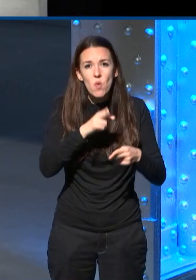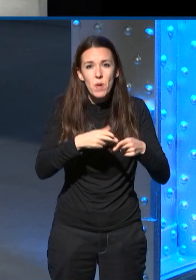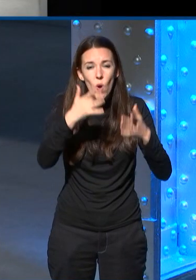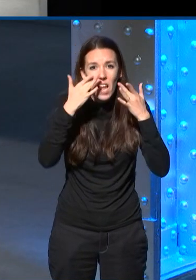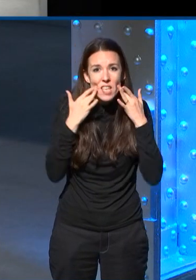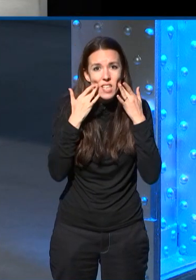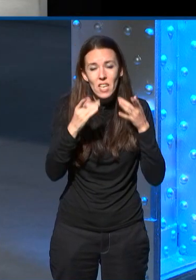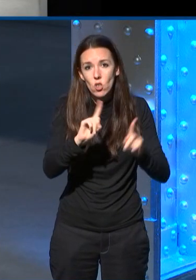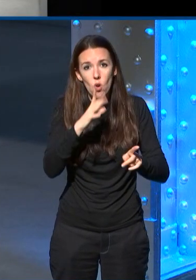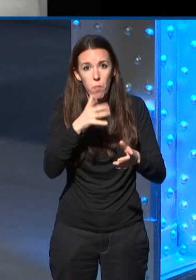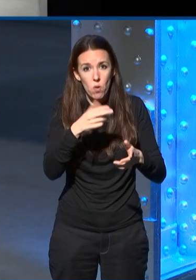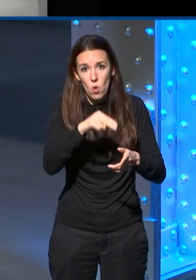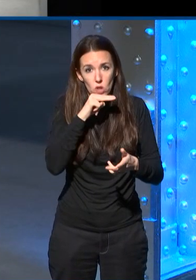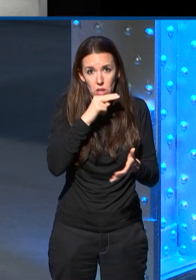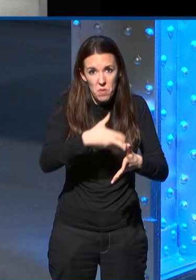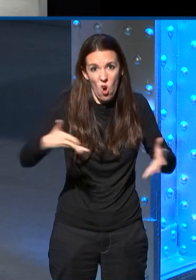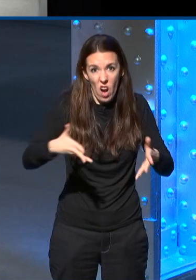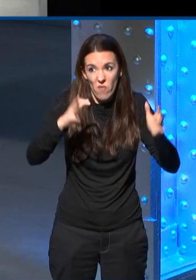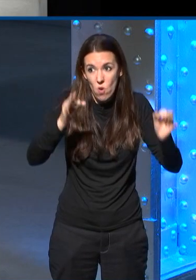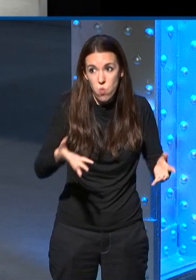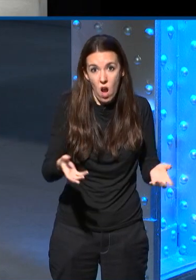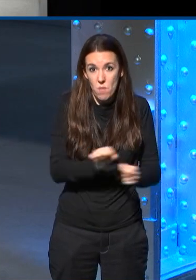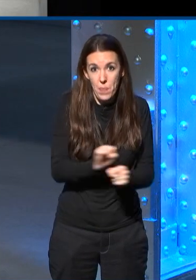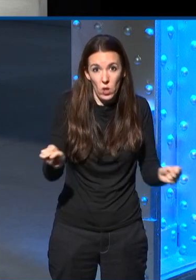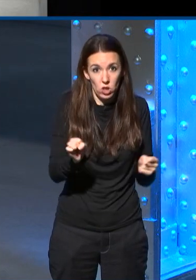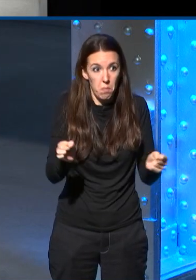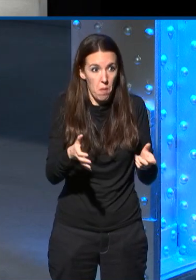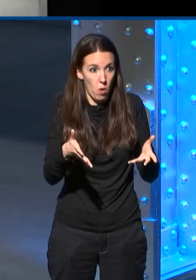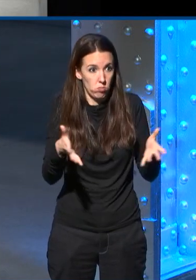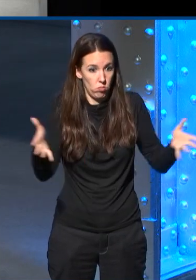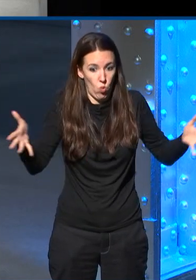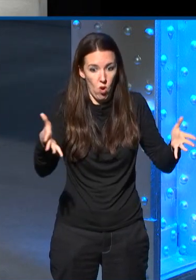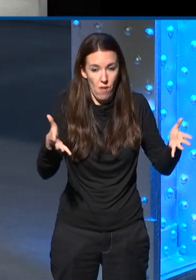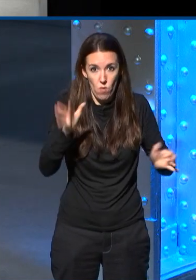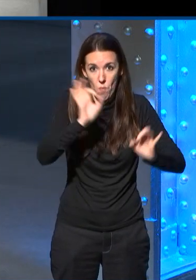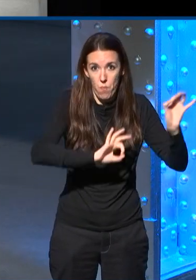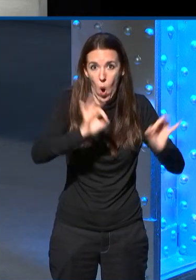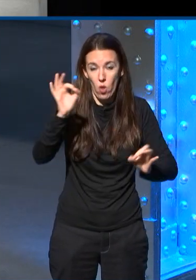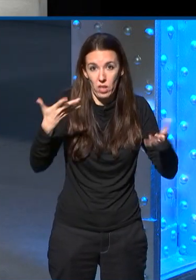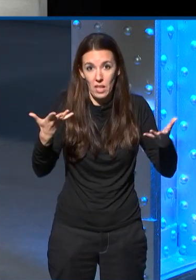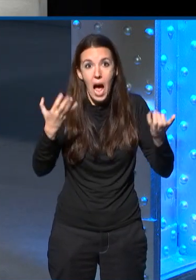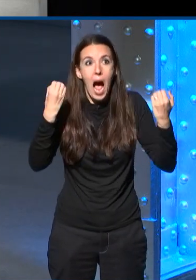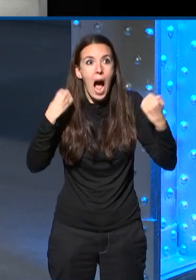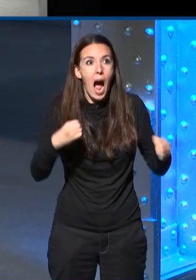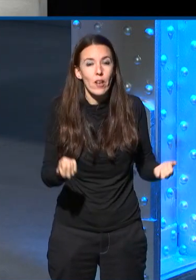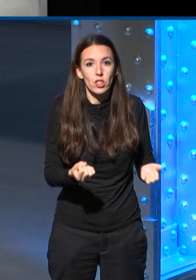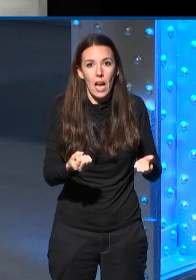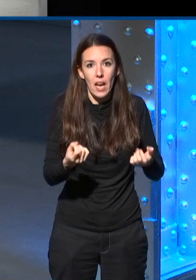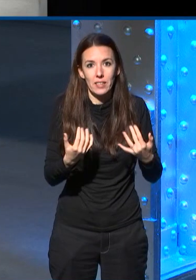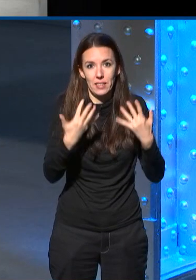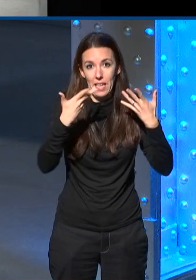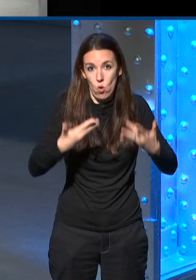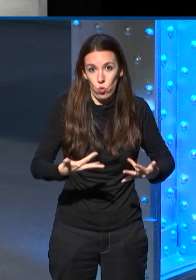tan grande no puede ser el servicio en una nave para Marte, ¿no? O sea, ocupa demasiada proporción, salvo que sea jacuzzi, porque la